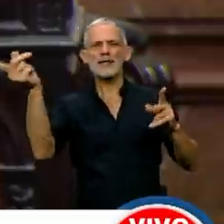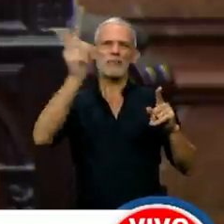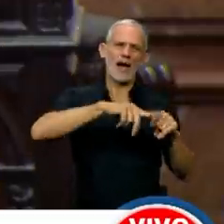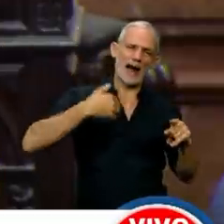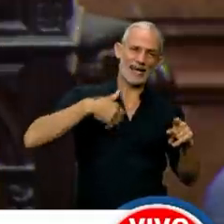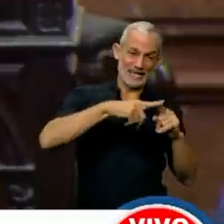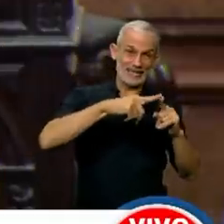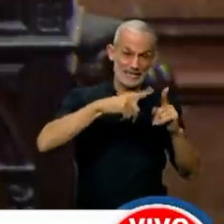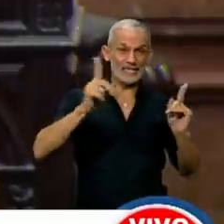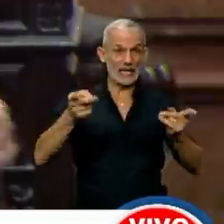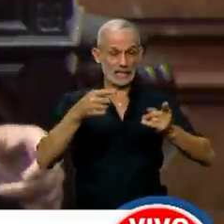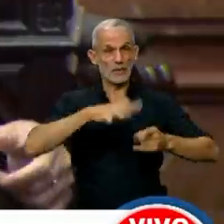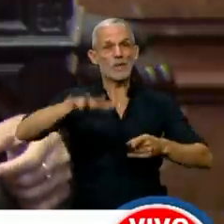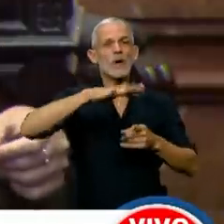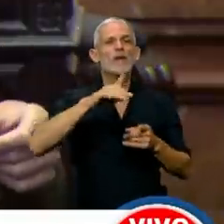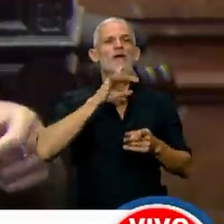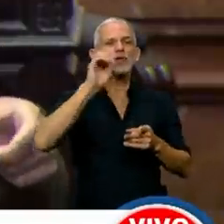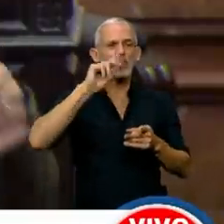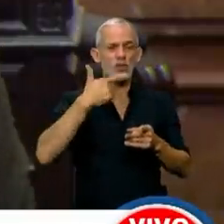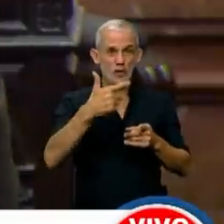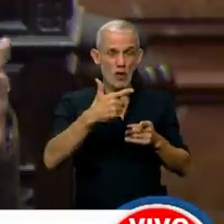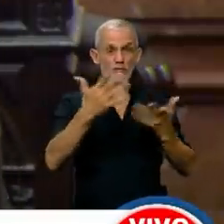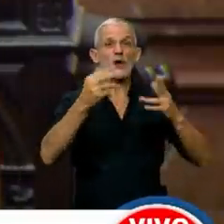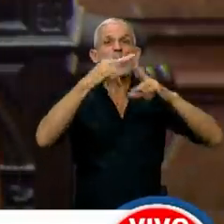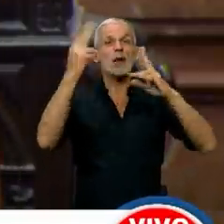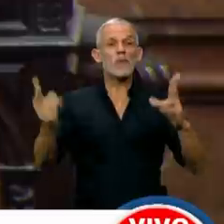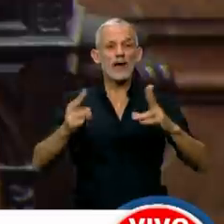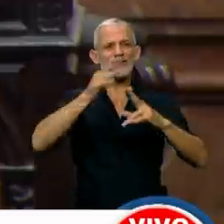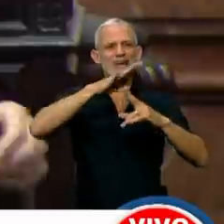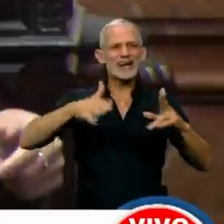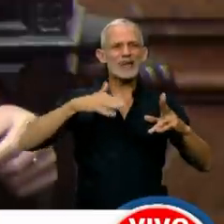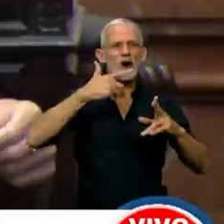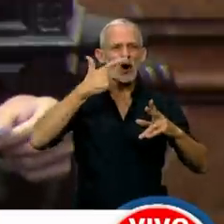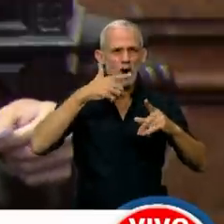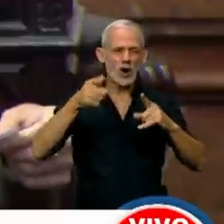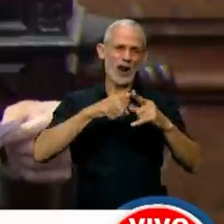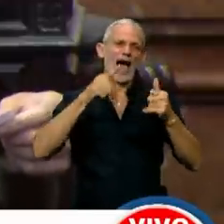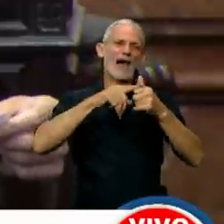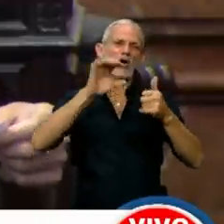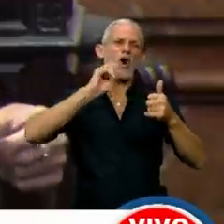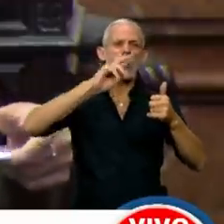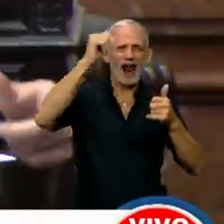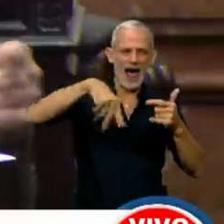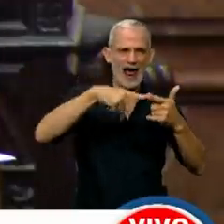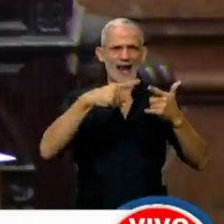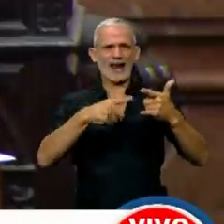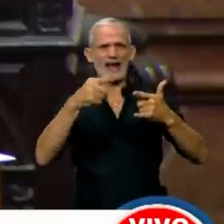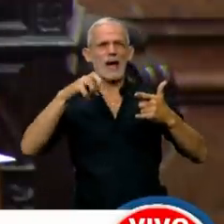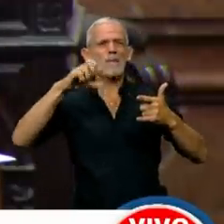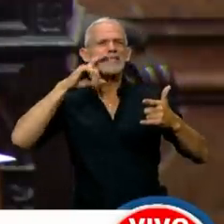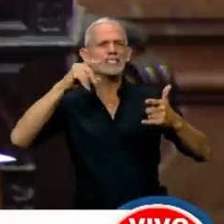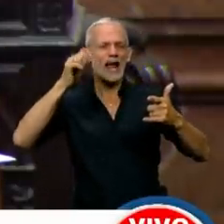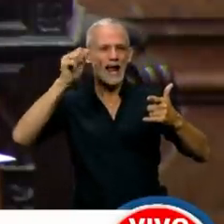históricos también está contemplado el puente del río colorado en orán pichanal en toda la zona productiva